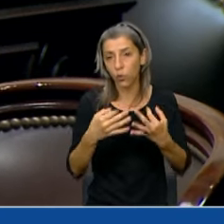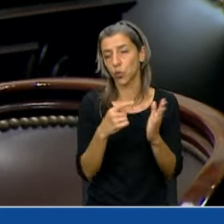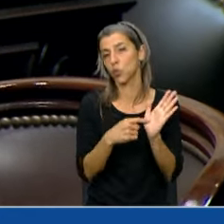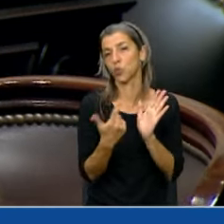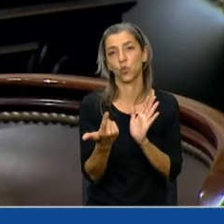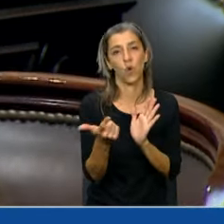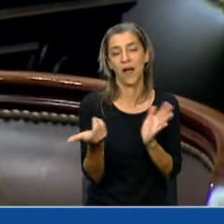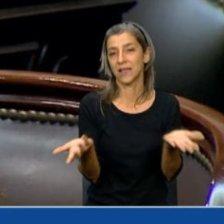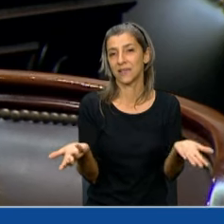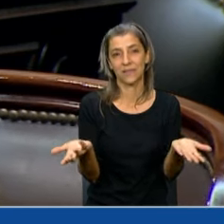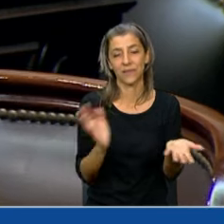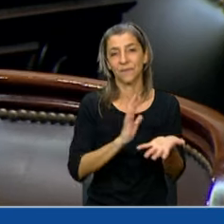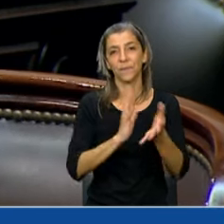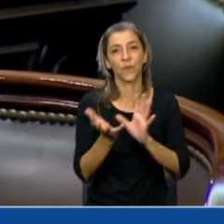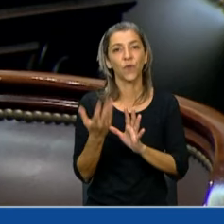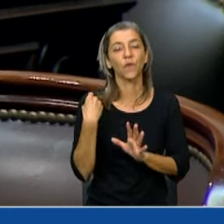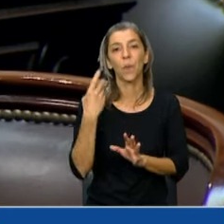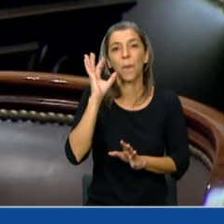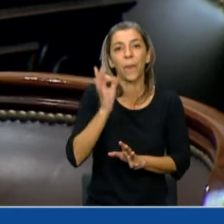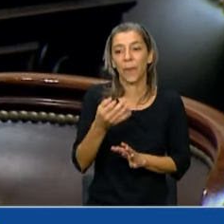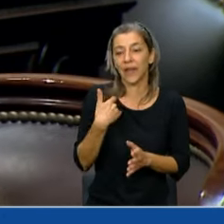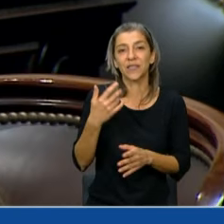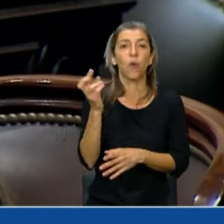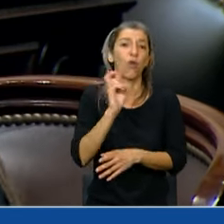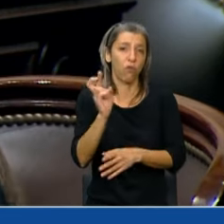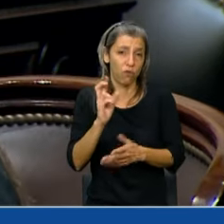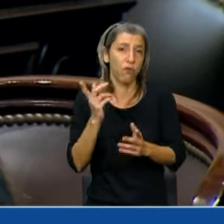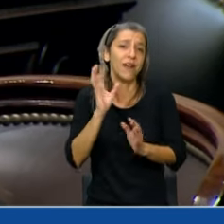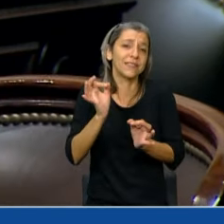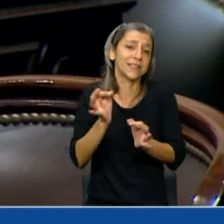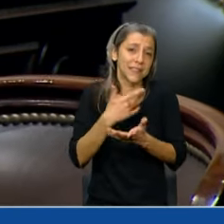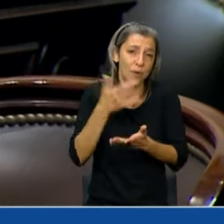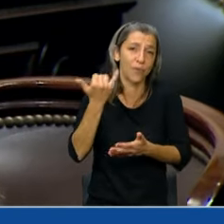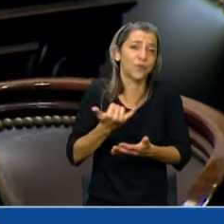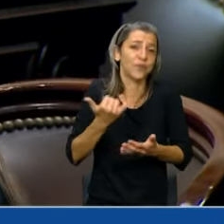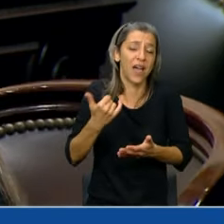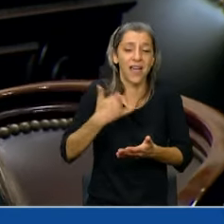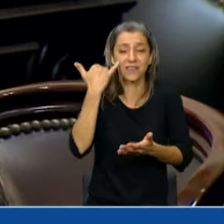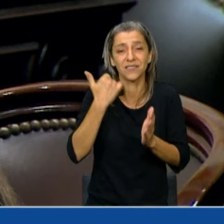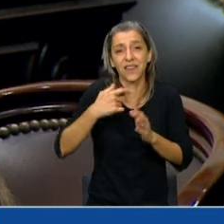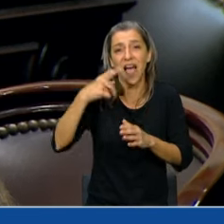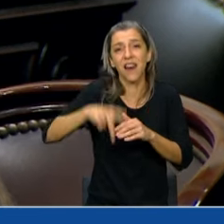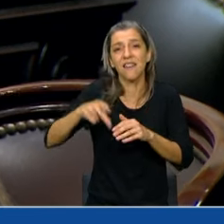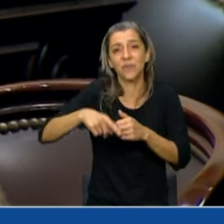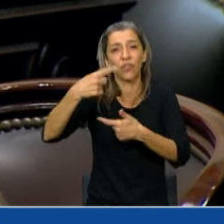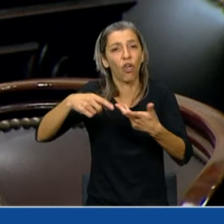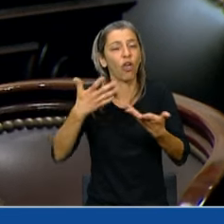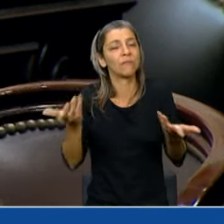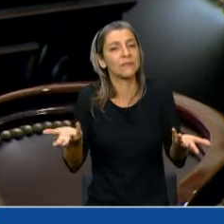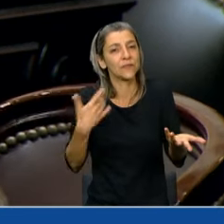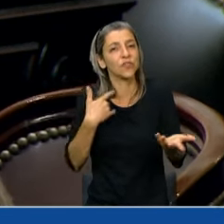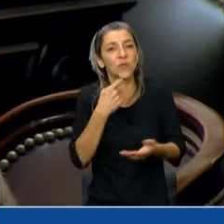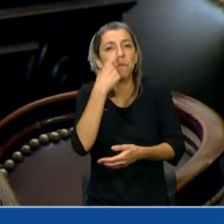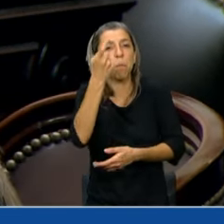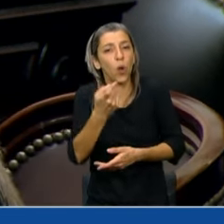régimen de libre disponibilidades de de divisa tiene restricciones que no son usuales y el objetivo es que se usan esas